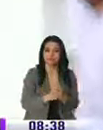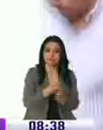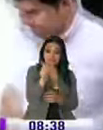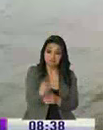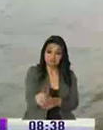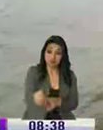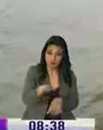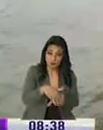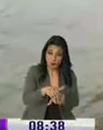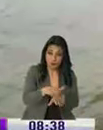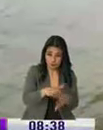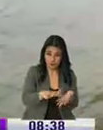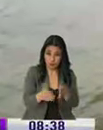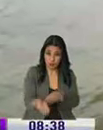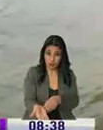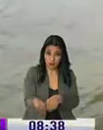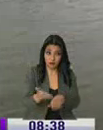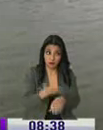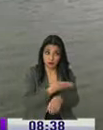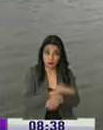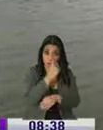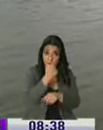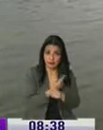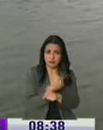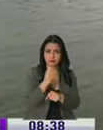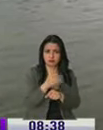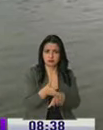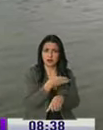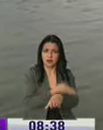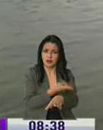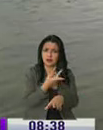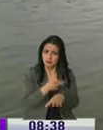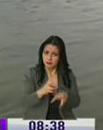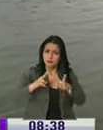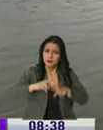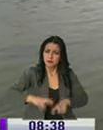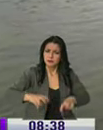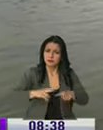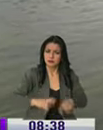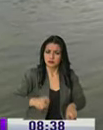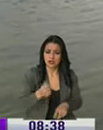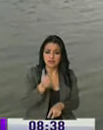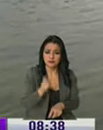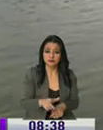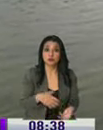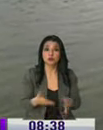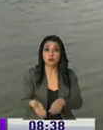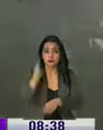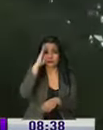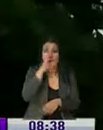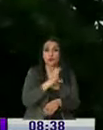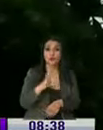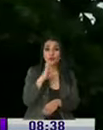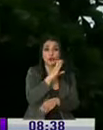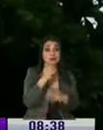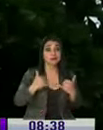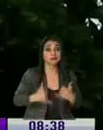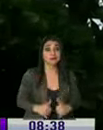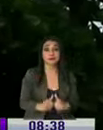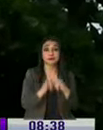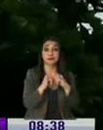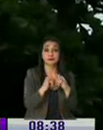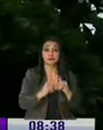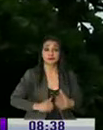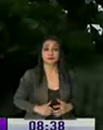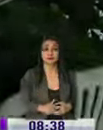que, a más de haber cometido un crimen, también es investigado por tentativa de asesinato a un servidor